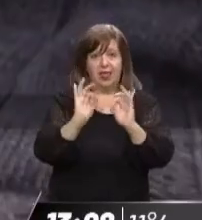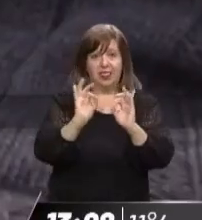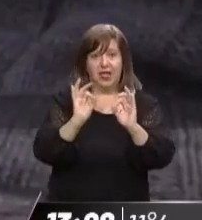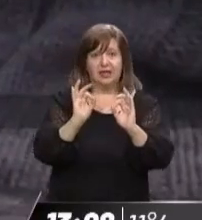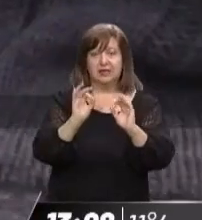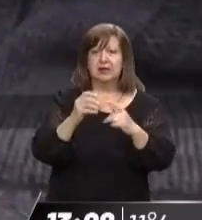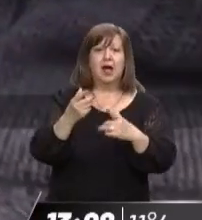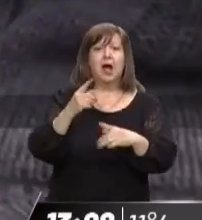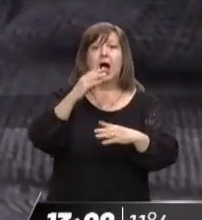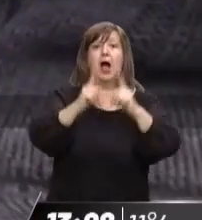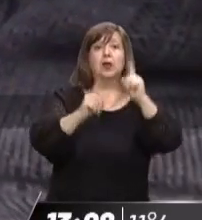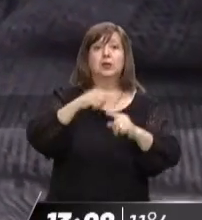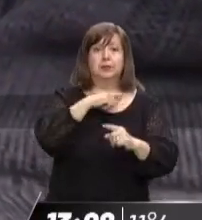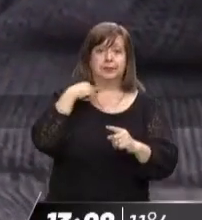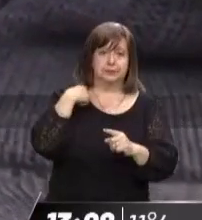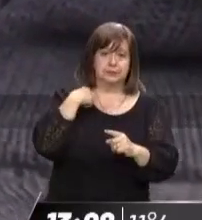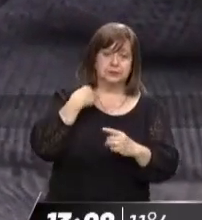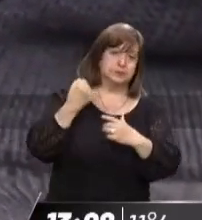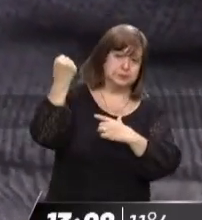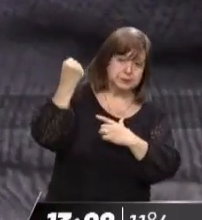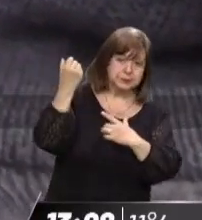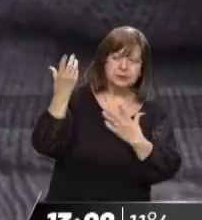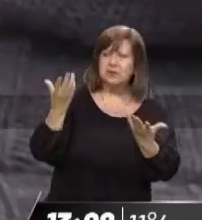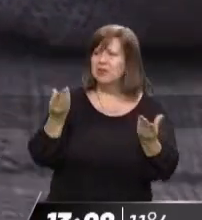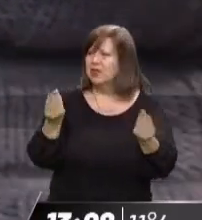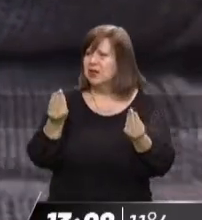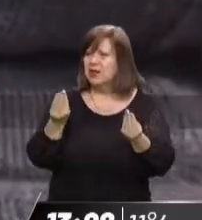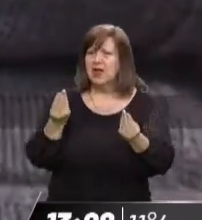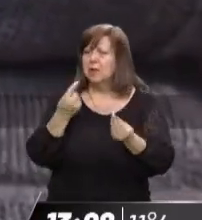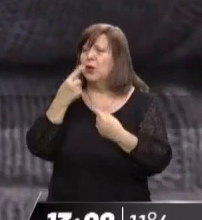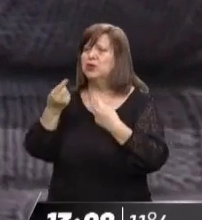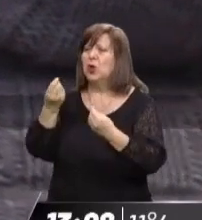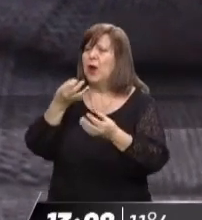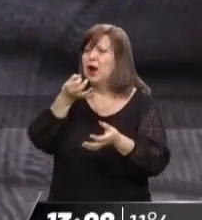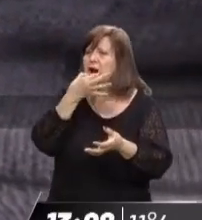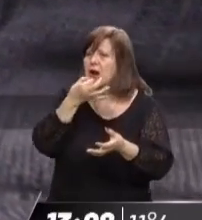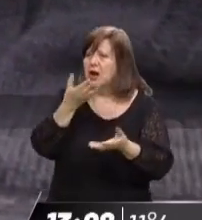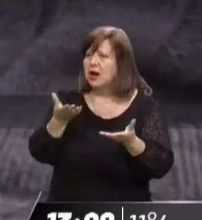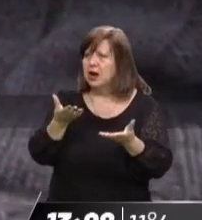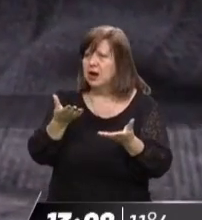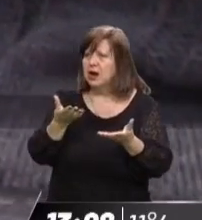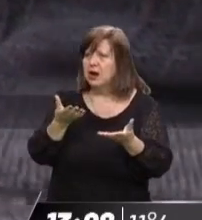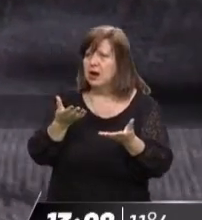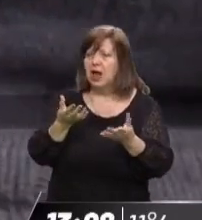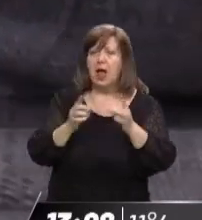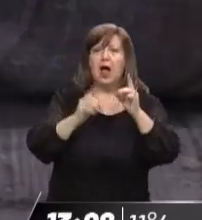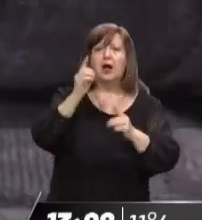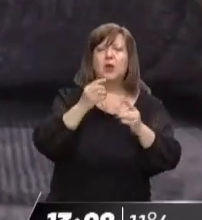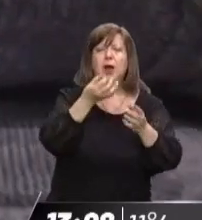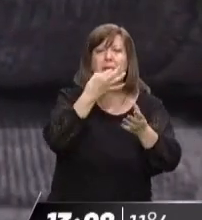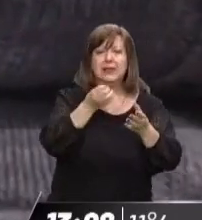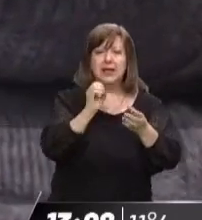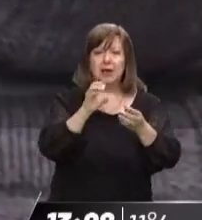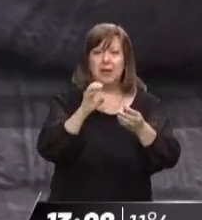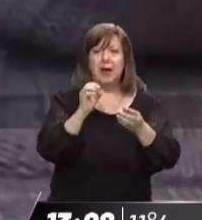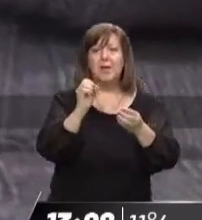es? ¿Qué tipo de pastillas? La mayoría de lo que es la Artán, esa que es para dormir,